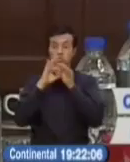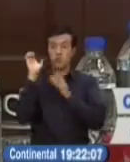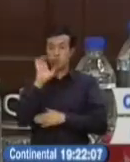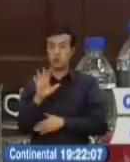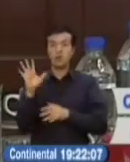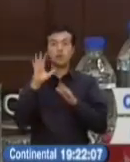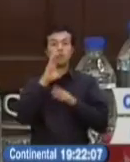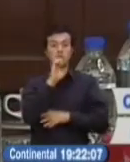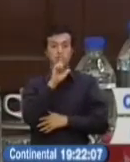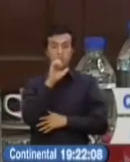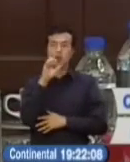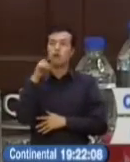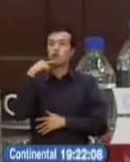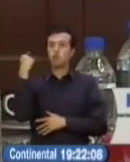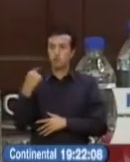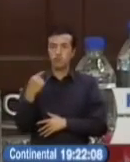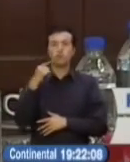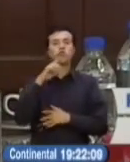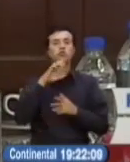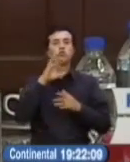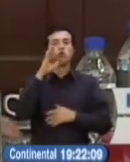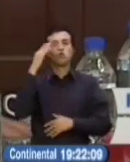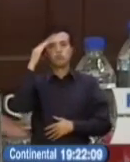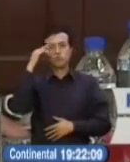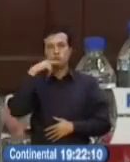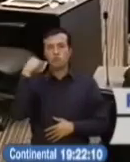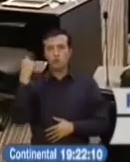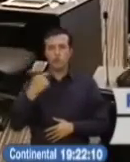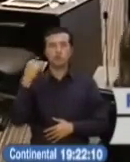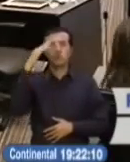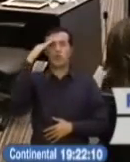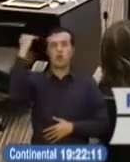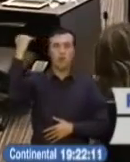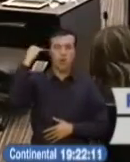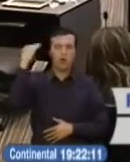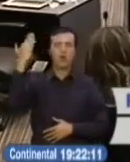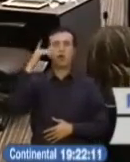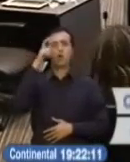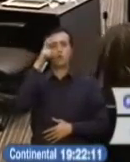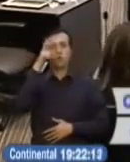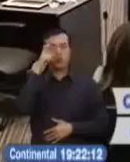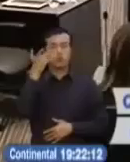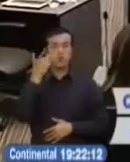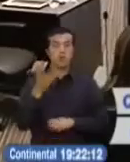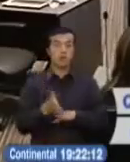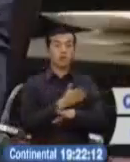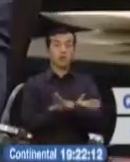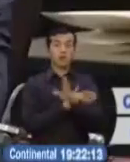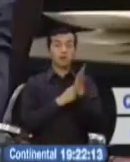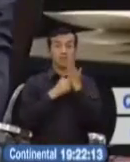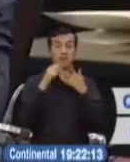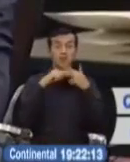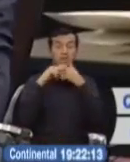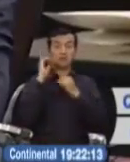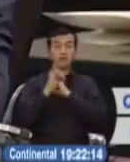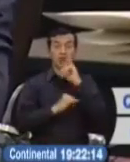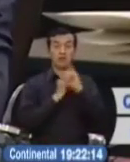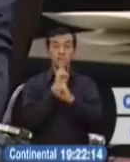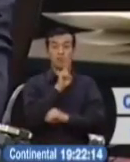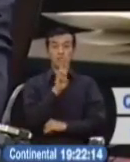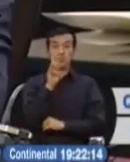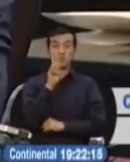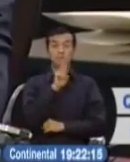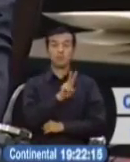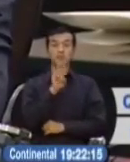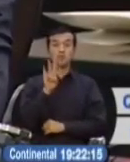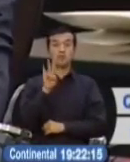con China, CELAC con Rusia, con Corea, con Turquía. Previo al encuentro de cancilleres el 26 y de mandatarios el